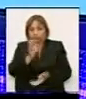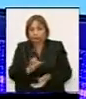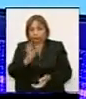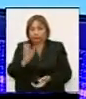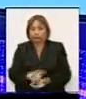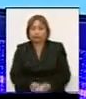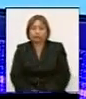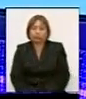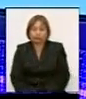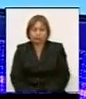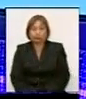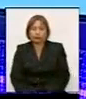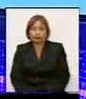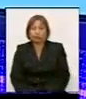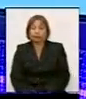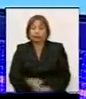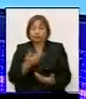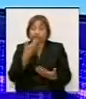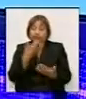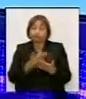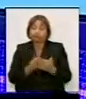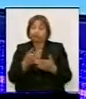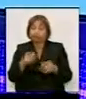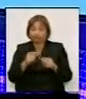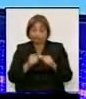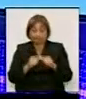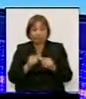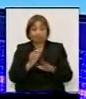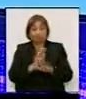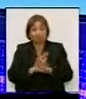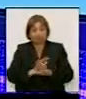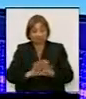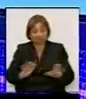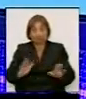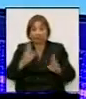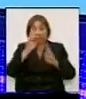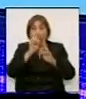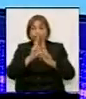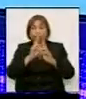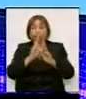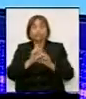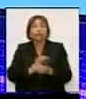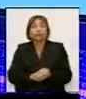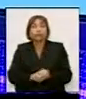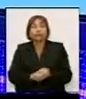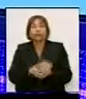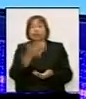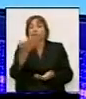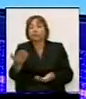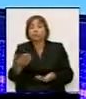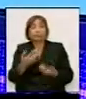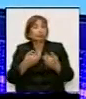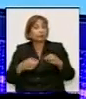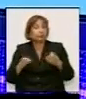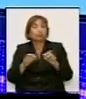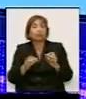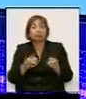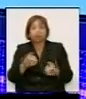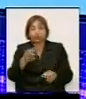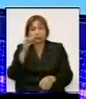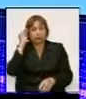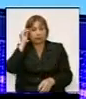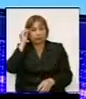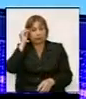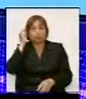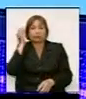población. Bien, de esta manera entonces culmina este homenaje póstumo rendido por el Parlamento Nacional al